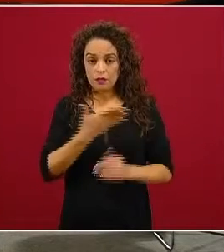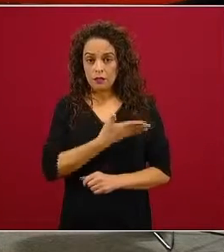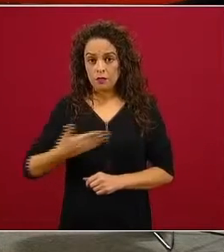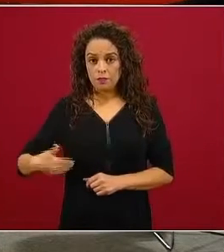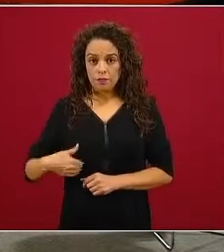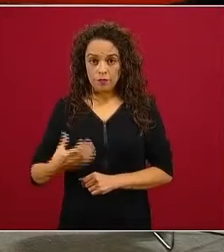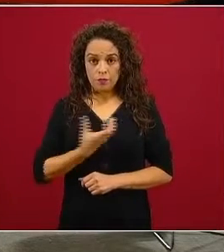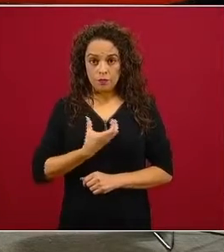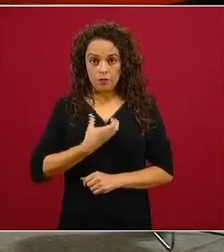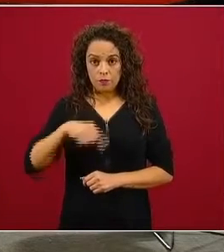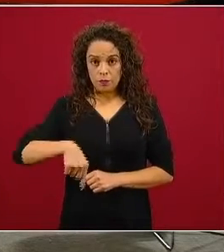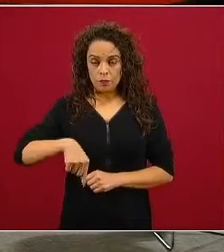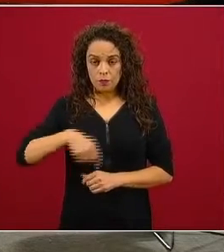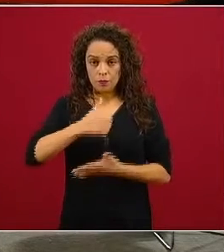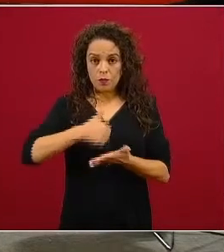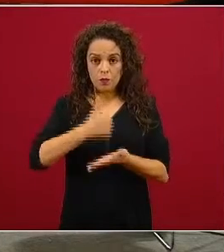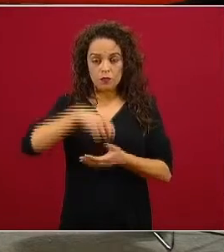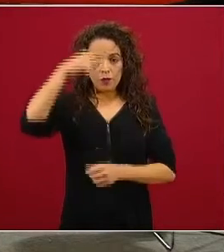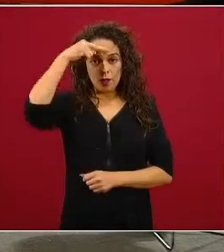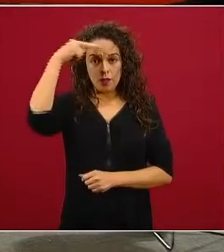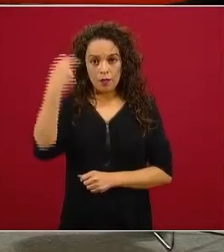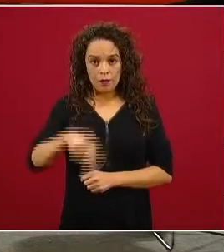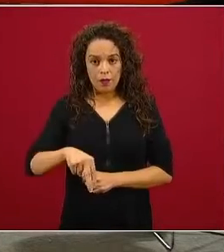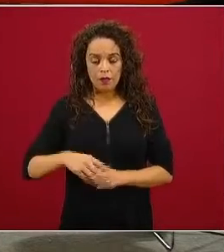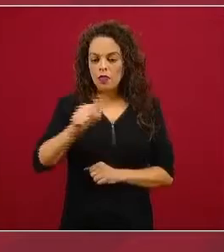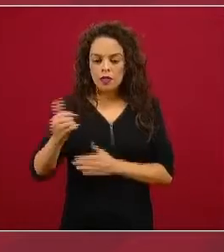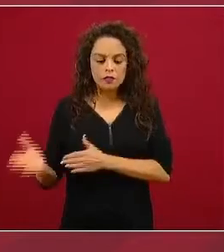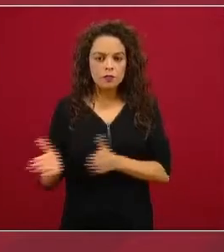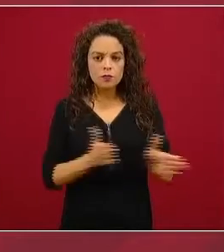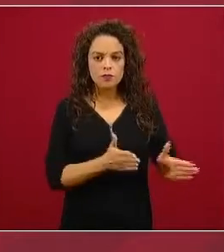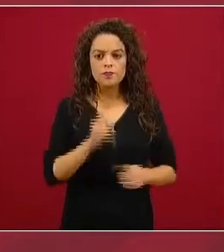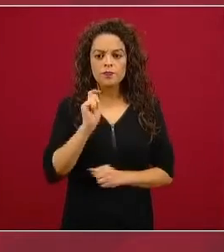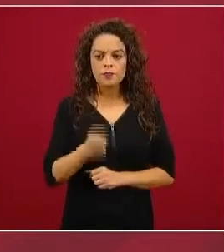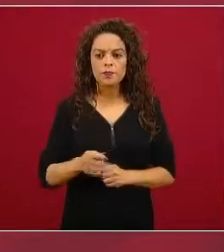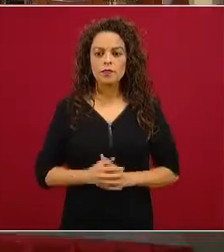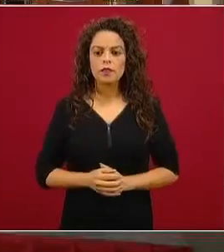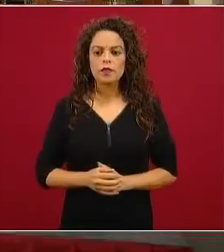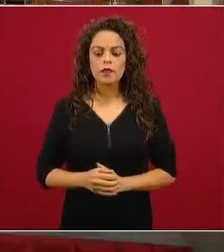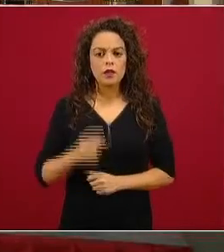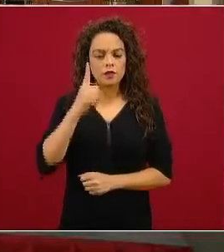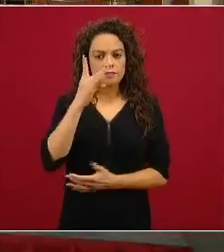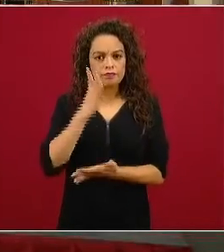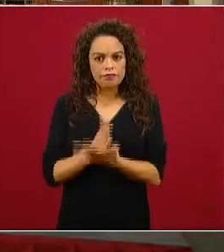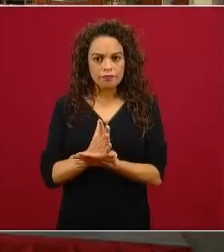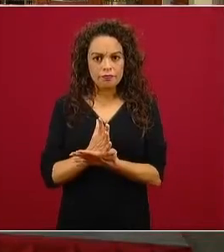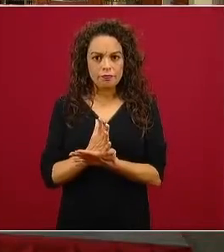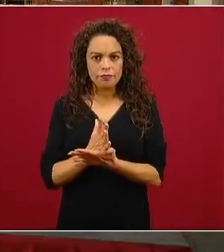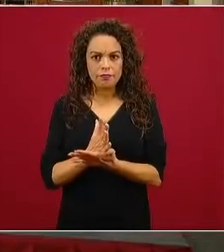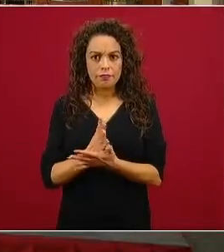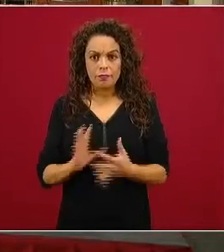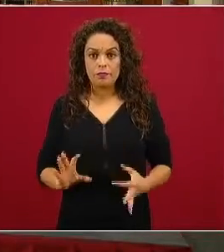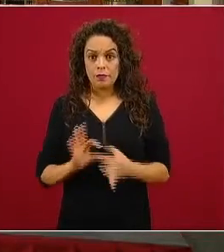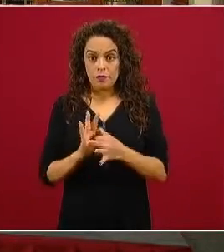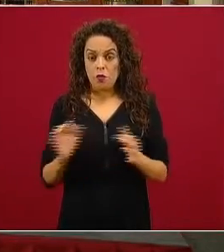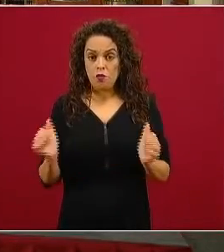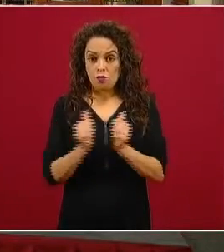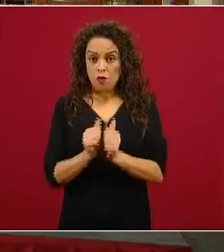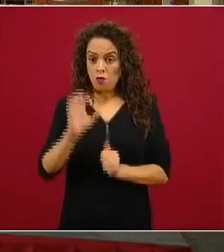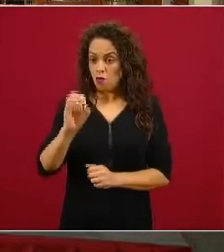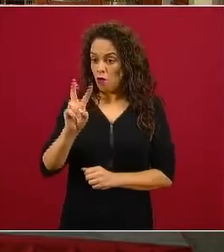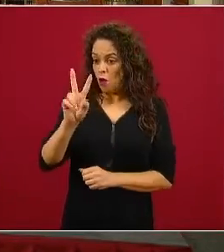en México, en la Ciudad de México, el Palacio Nacional de México, y vamos a iniciar la conferencia de prensa diaria